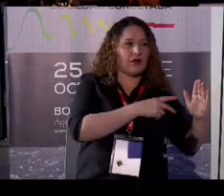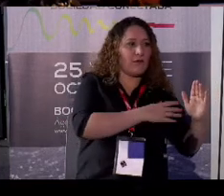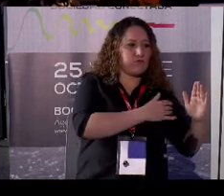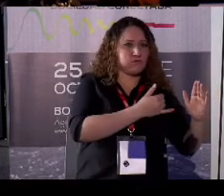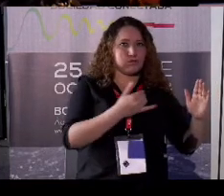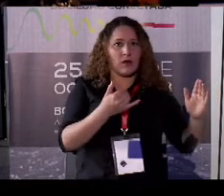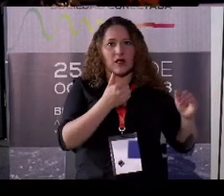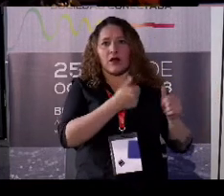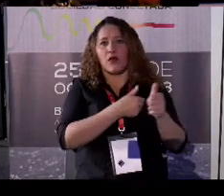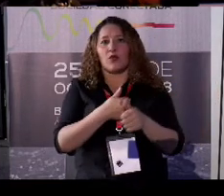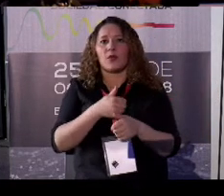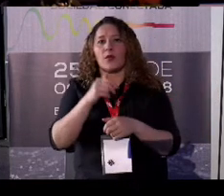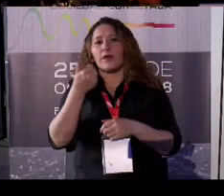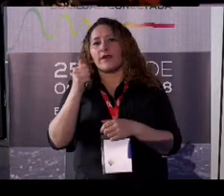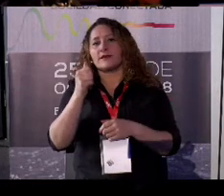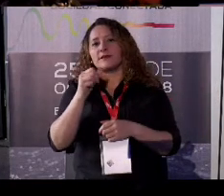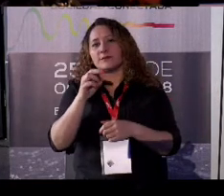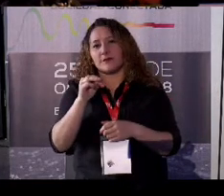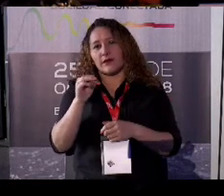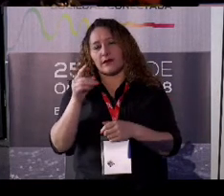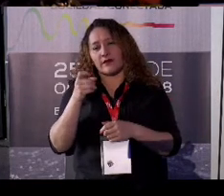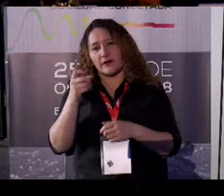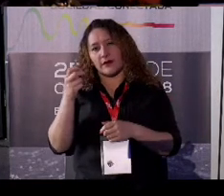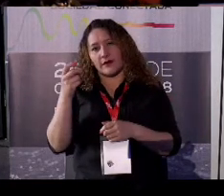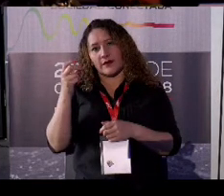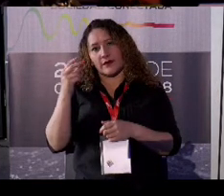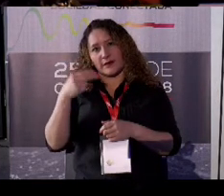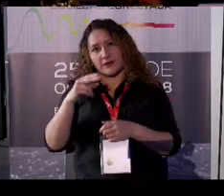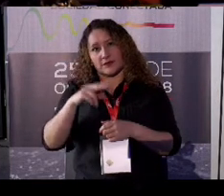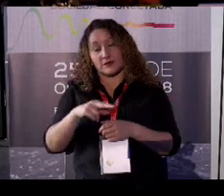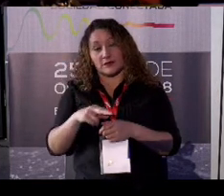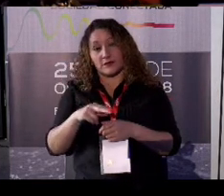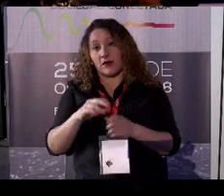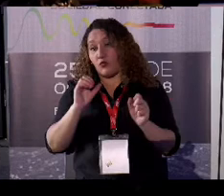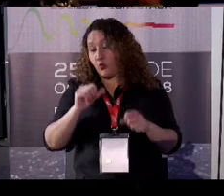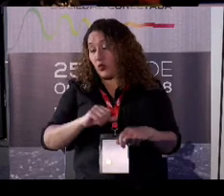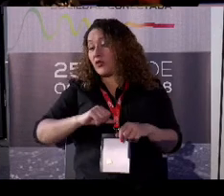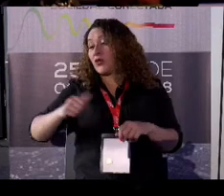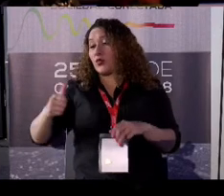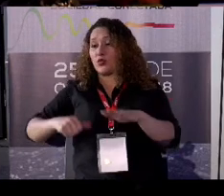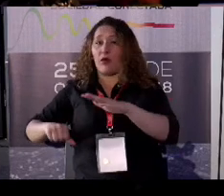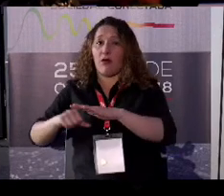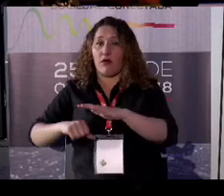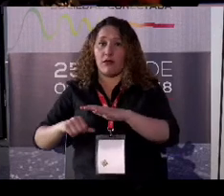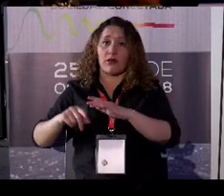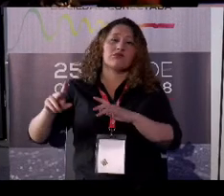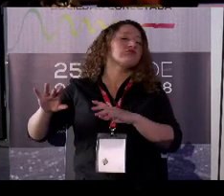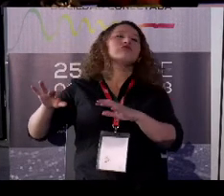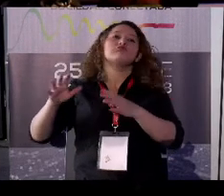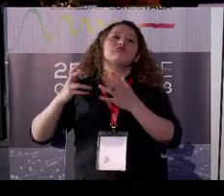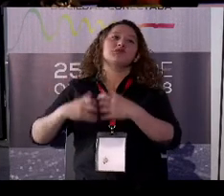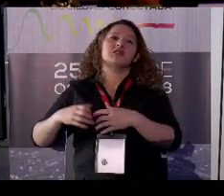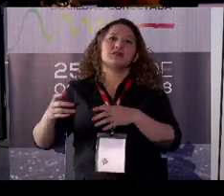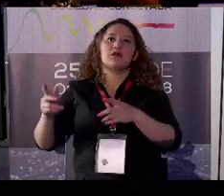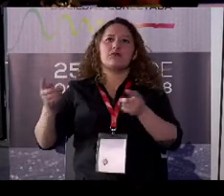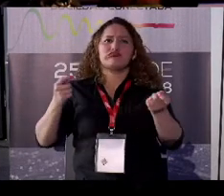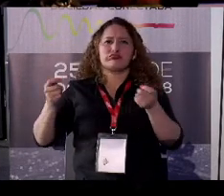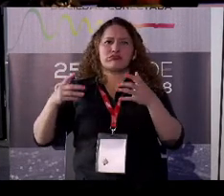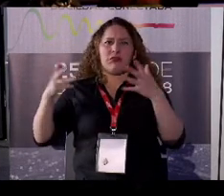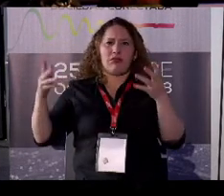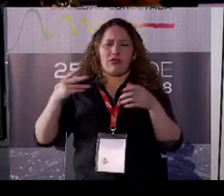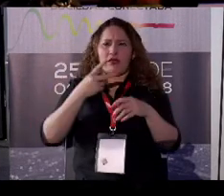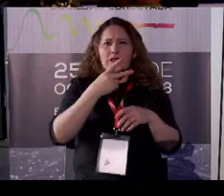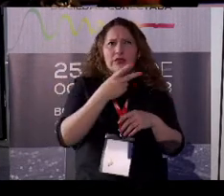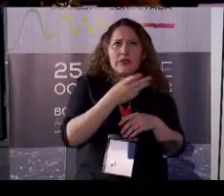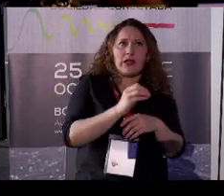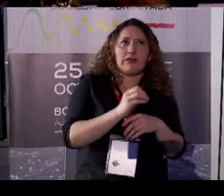llaman post-PALs, podría ser que en ciertas áreas dominen los grandes operadores que tienen entre 30, 20 y 20